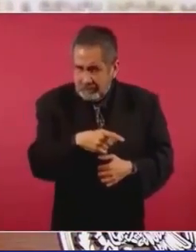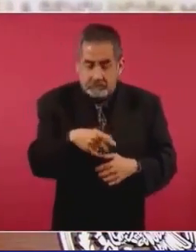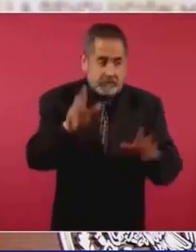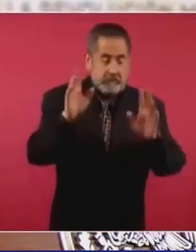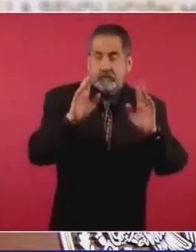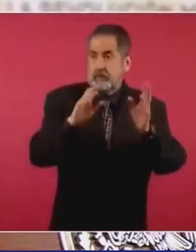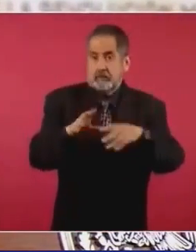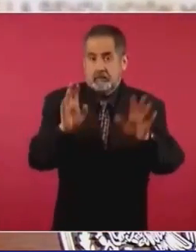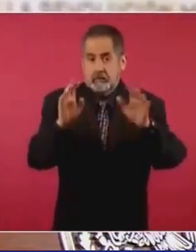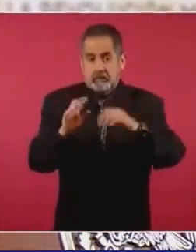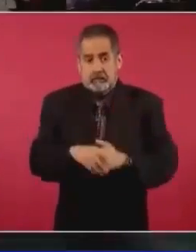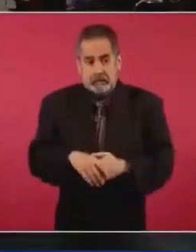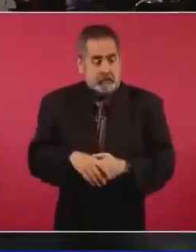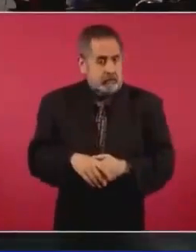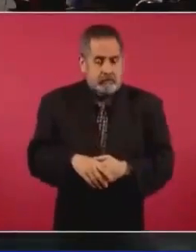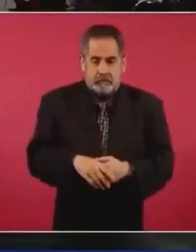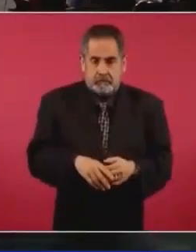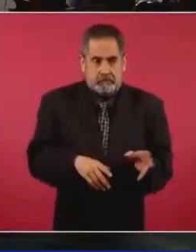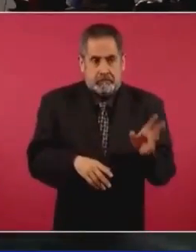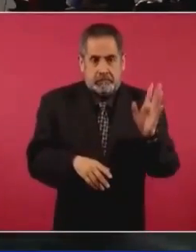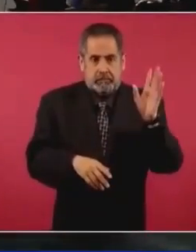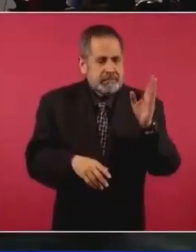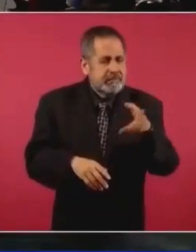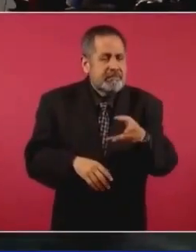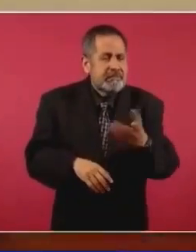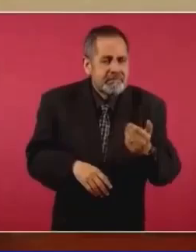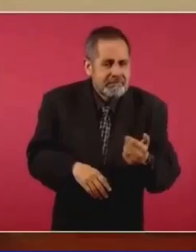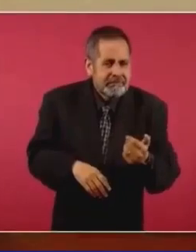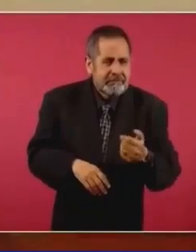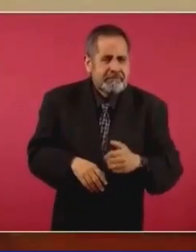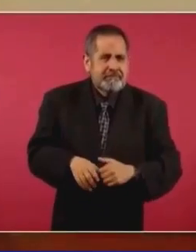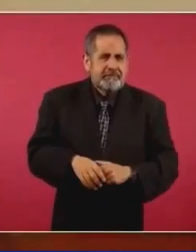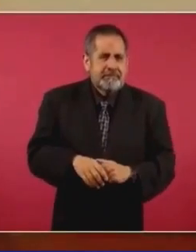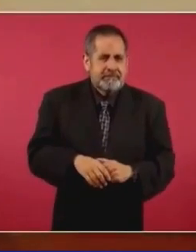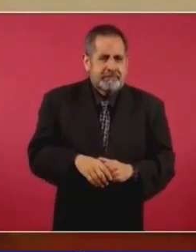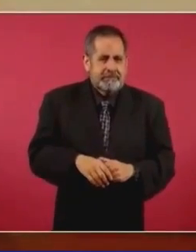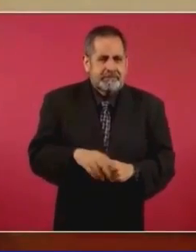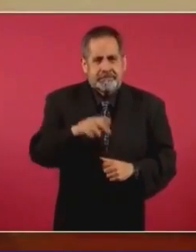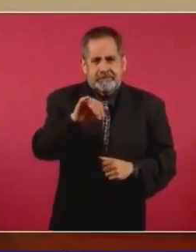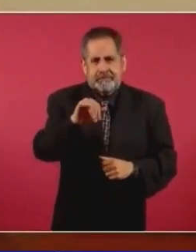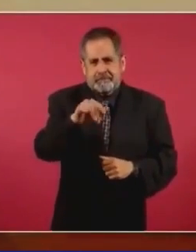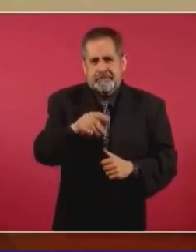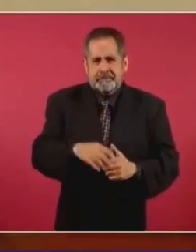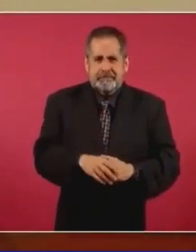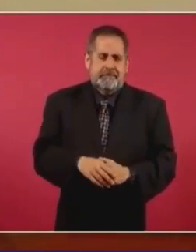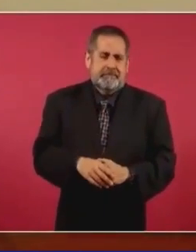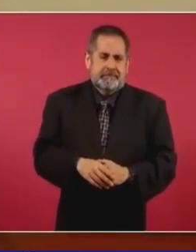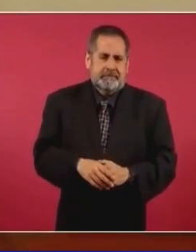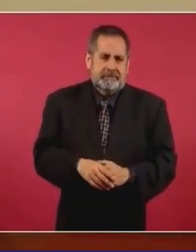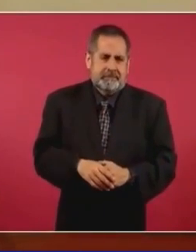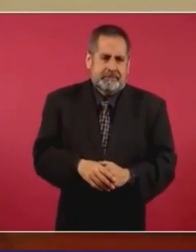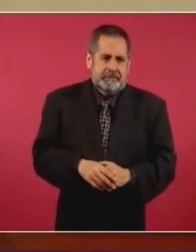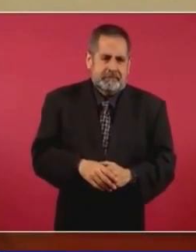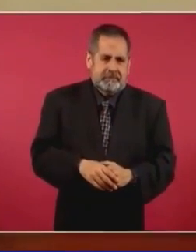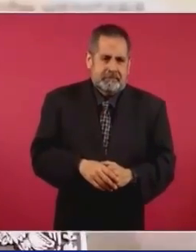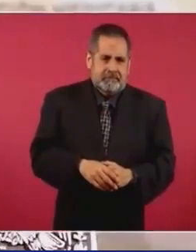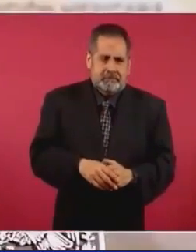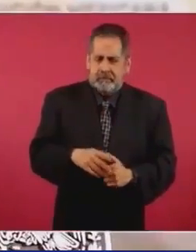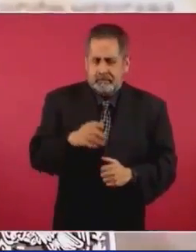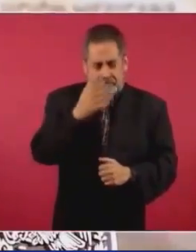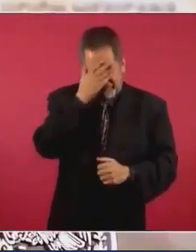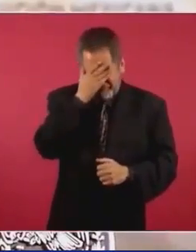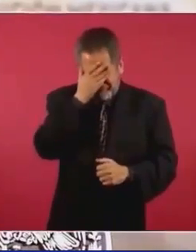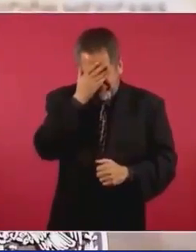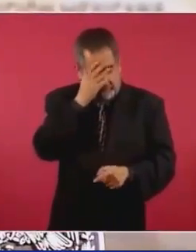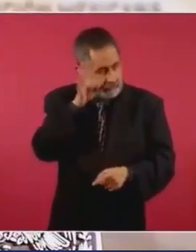Uy, uy. ¿Cómo? Sí. Sí. ¡Qué